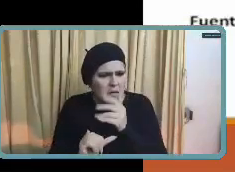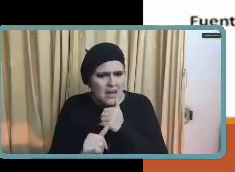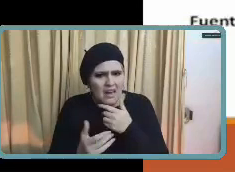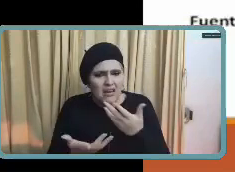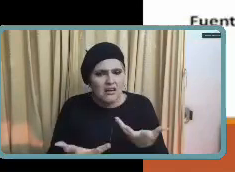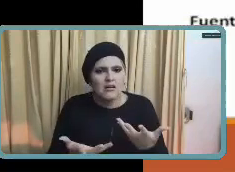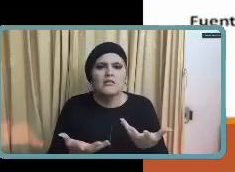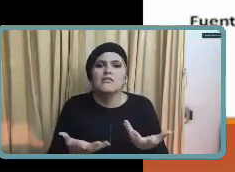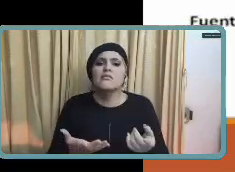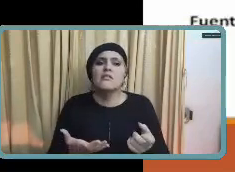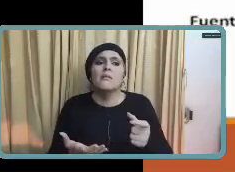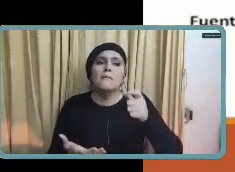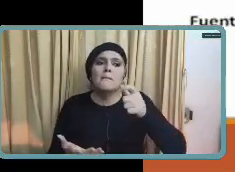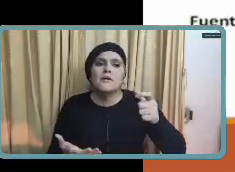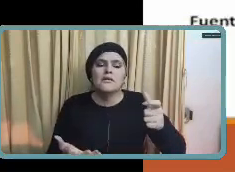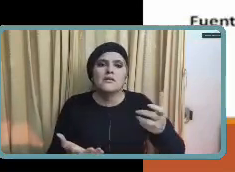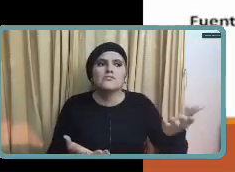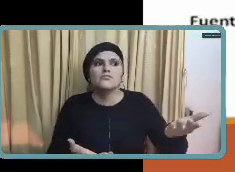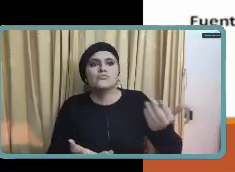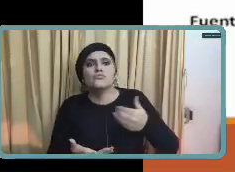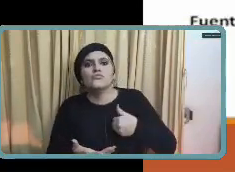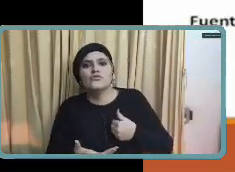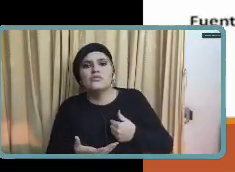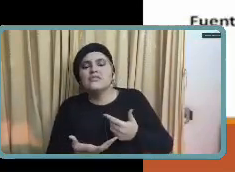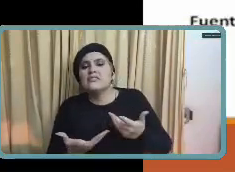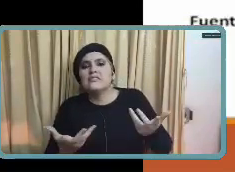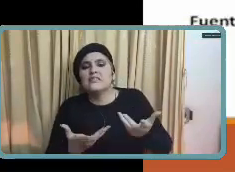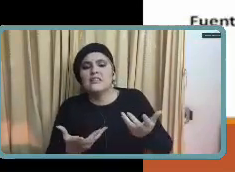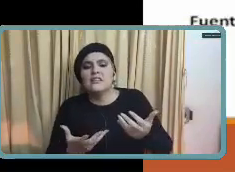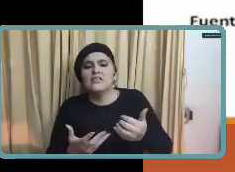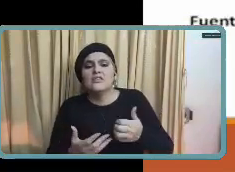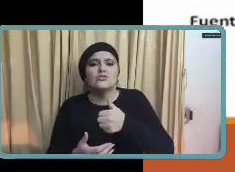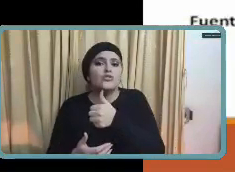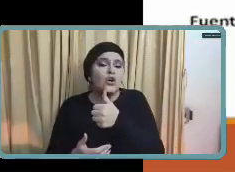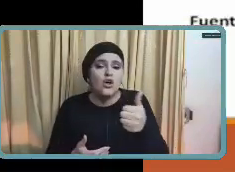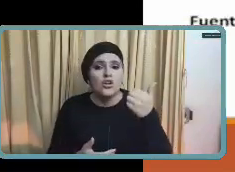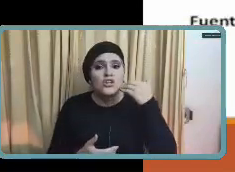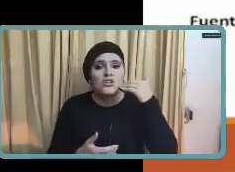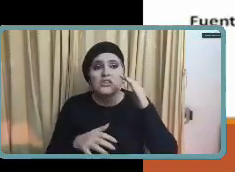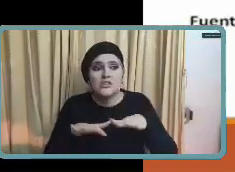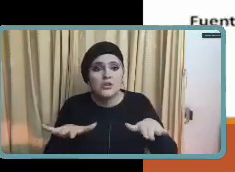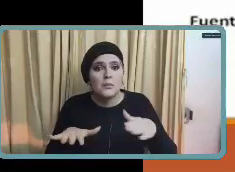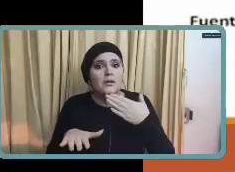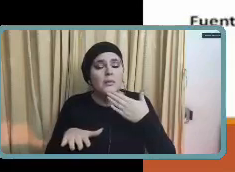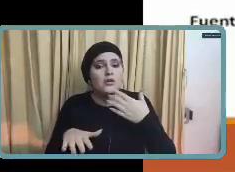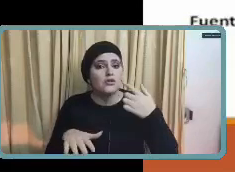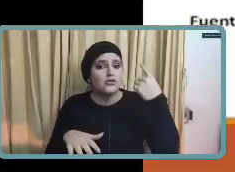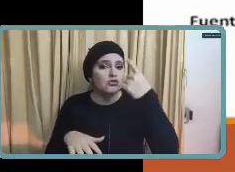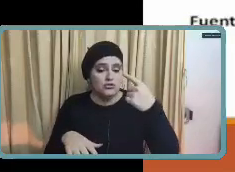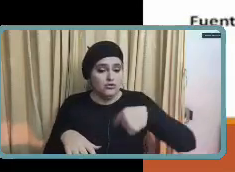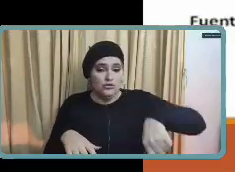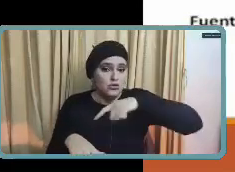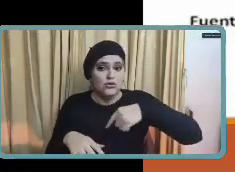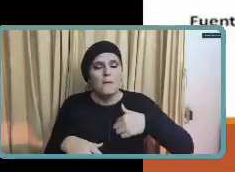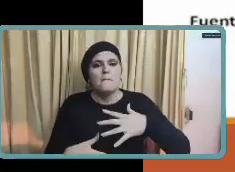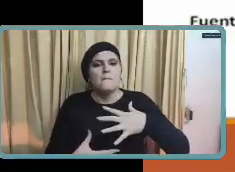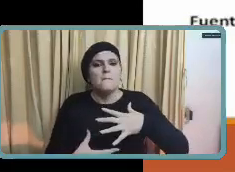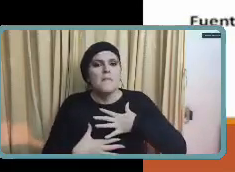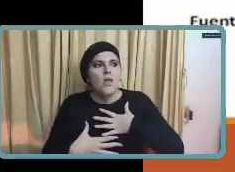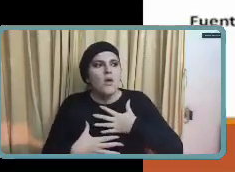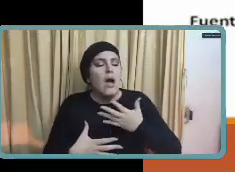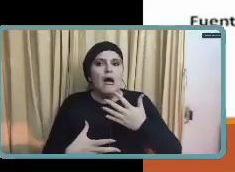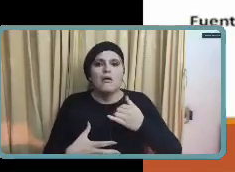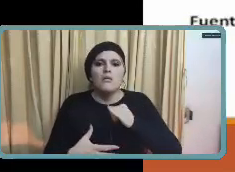es a que realmente todos nuestros niños y nosotros mismos estemos en riesgo de morir por sarampión, por tos convulsiva,